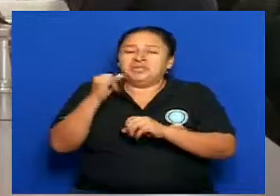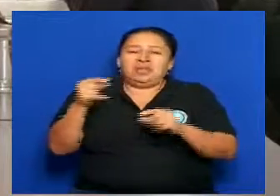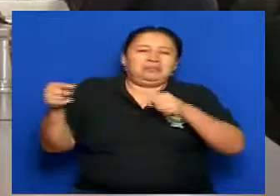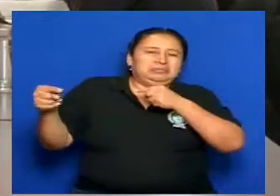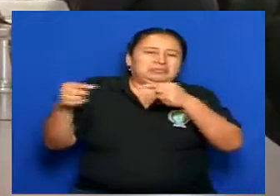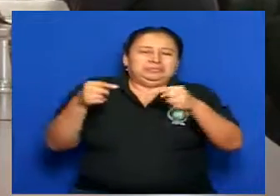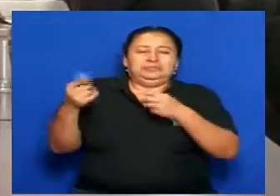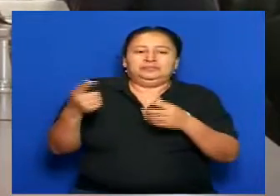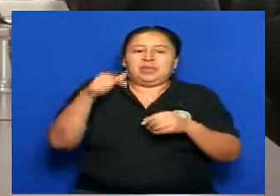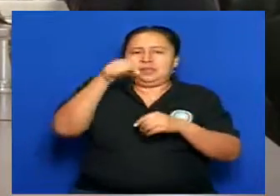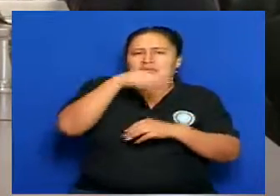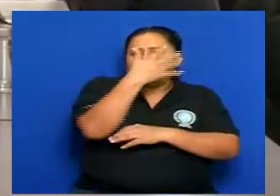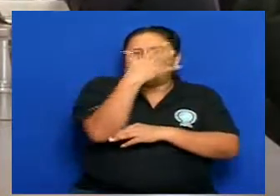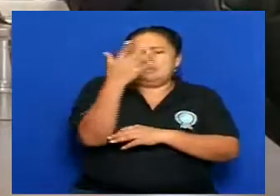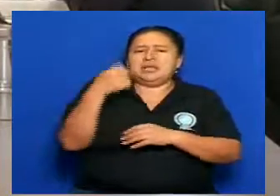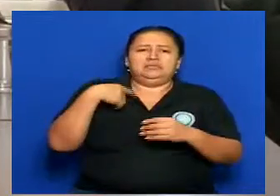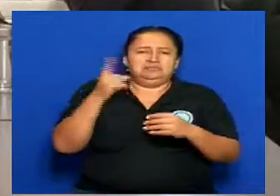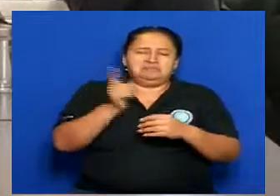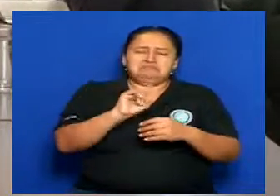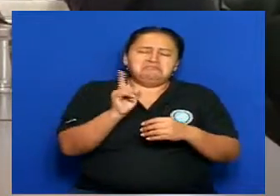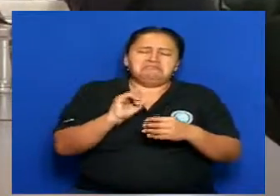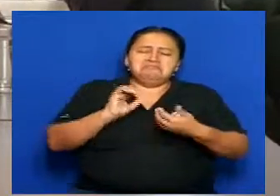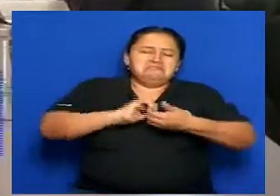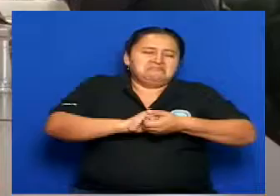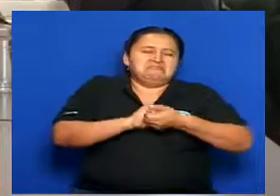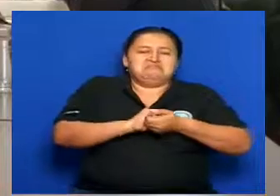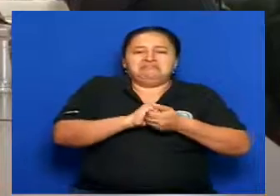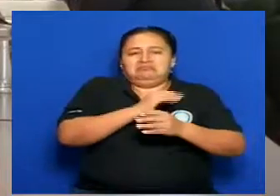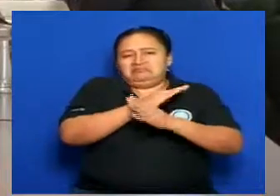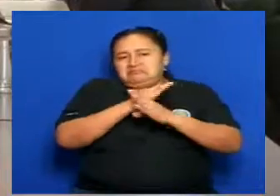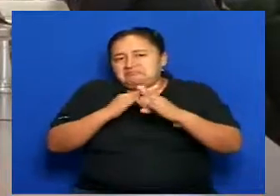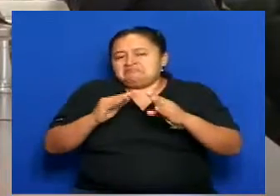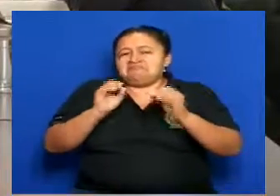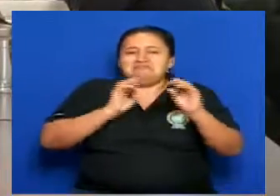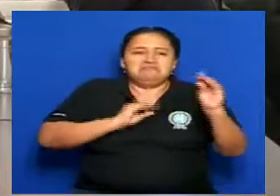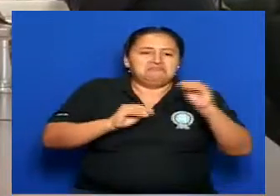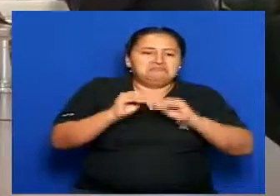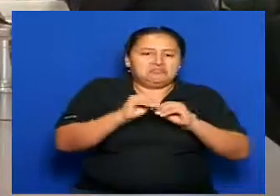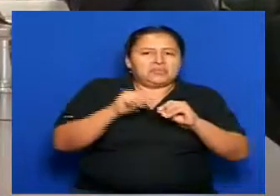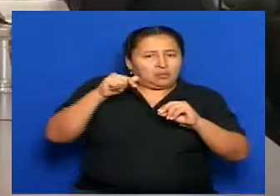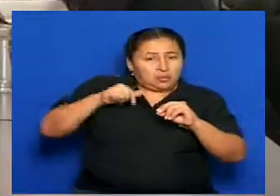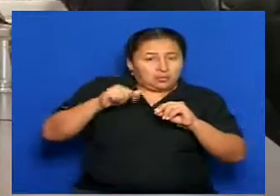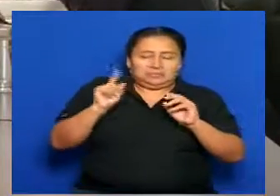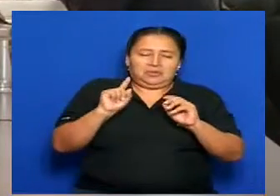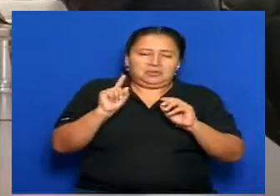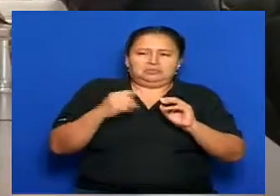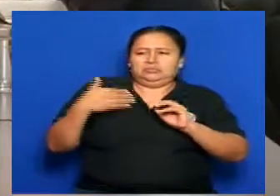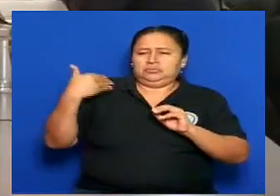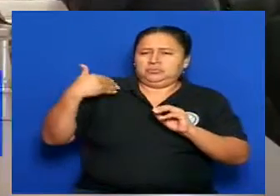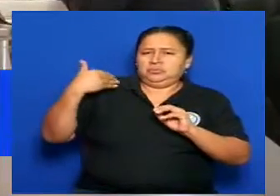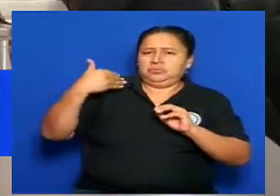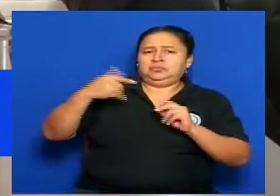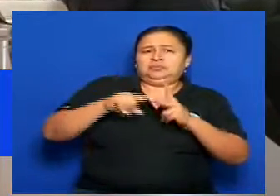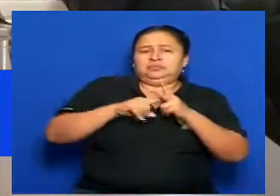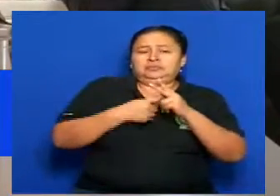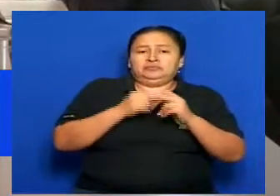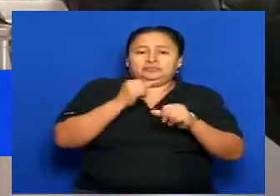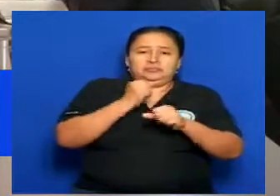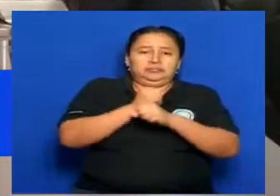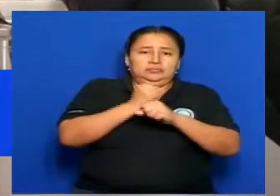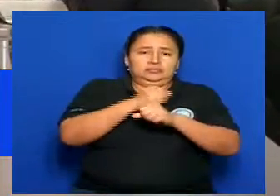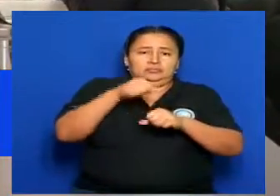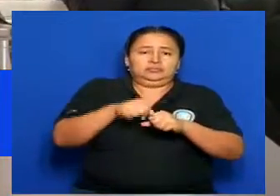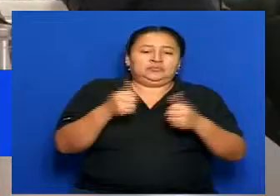comisión del medio ambiente no hay mucha fraternidad todo lo hemos hecho no de ahorita desde que se comenzó este periodo legislativo